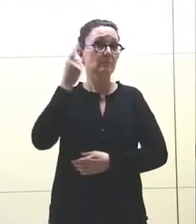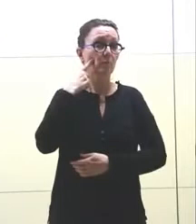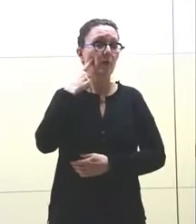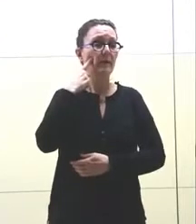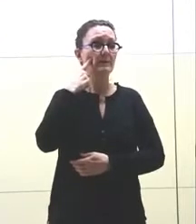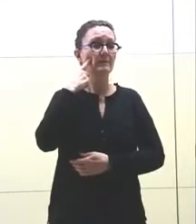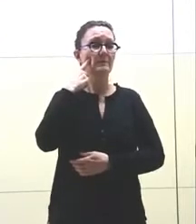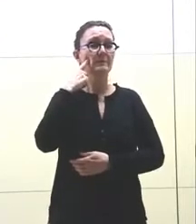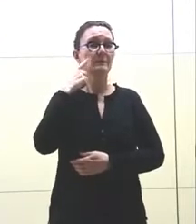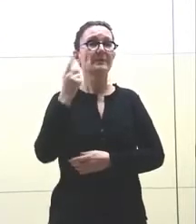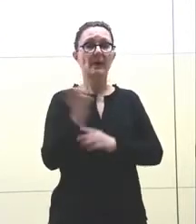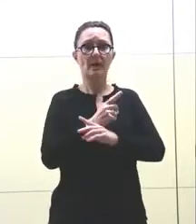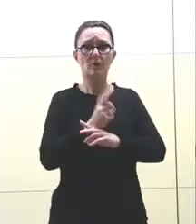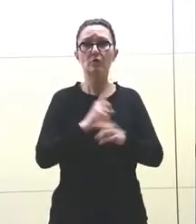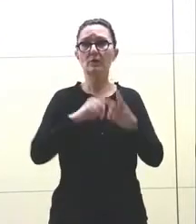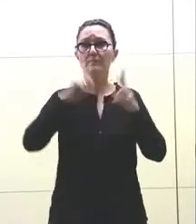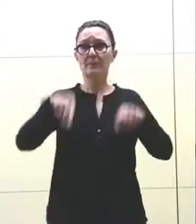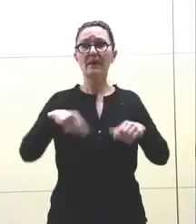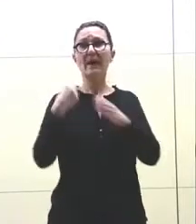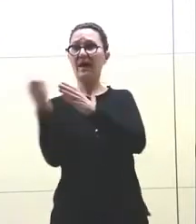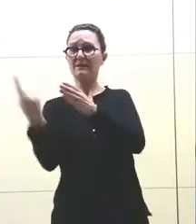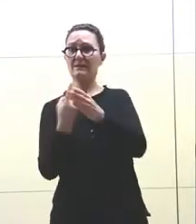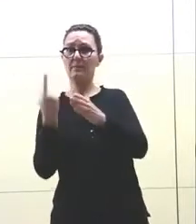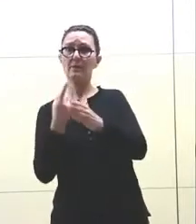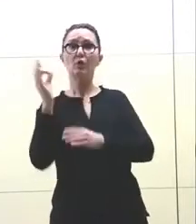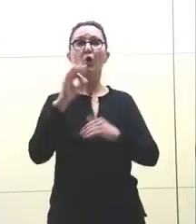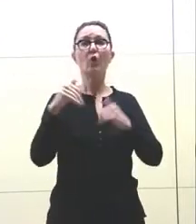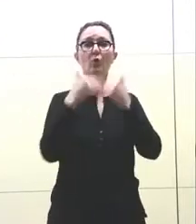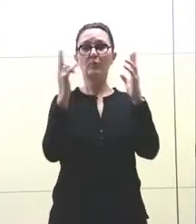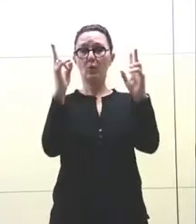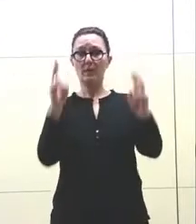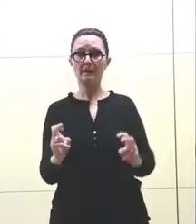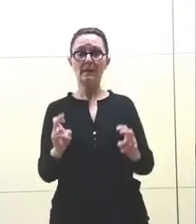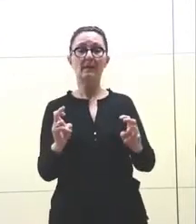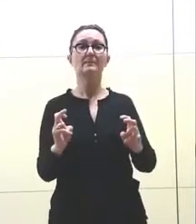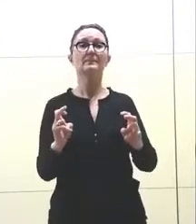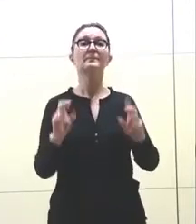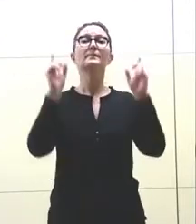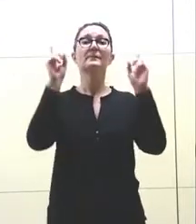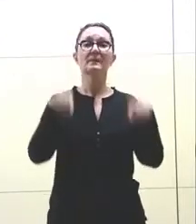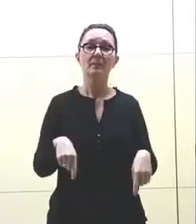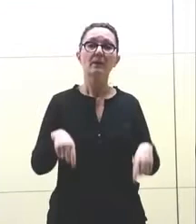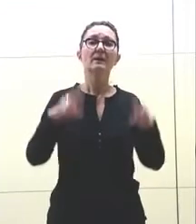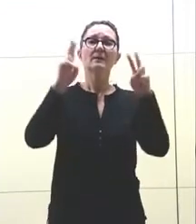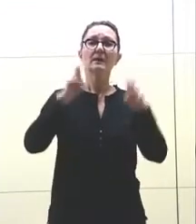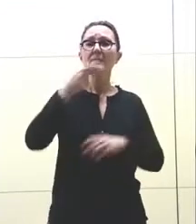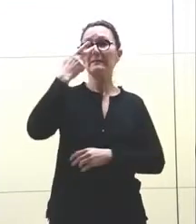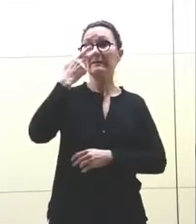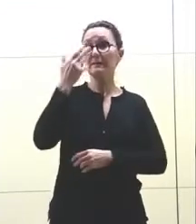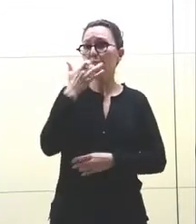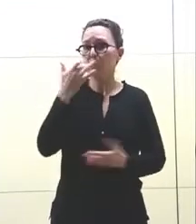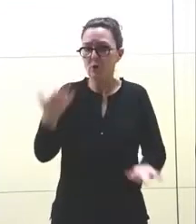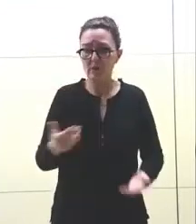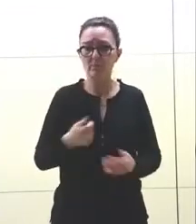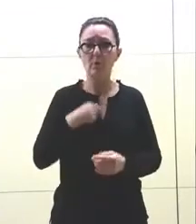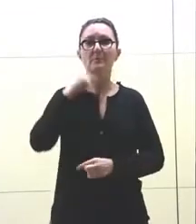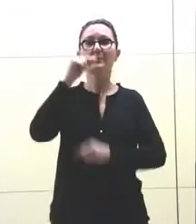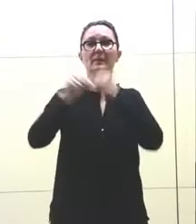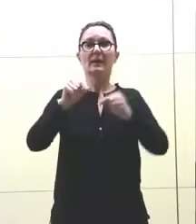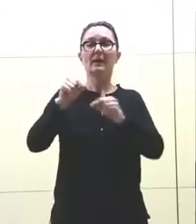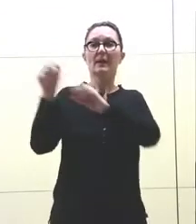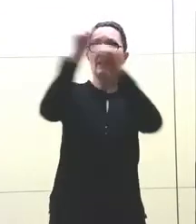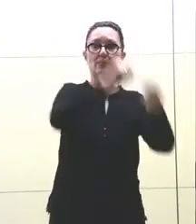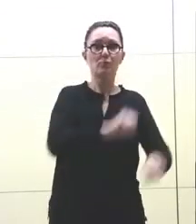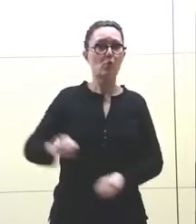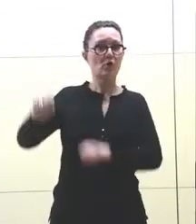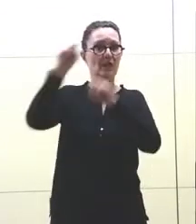contactos, aislamientos de casos o cuarentena de contactos, así como asuntos tan interesantes como la inmunidad. Todo